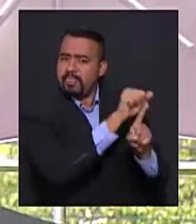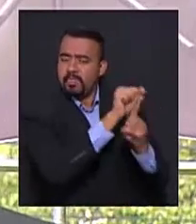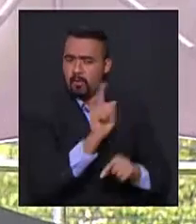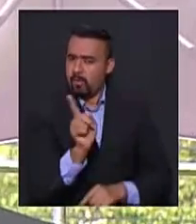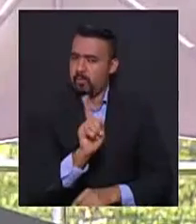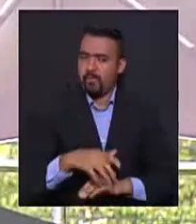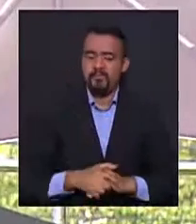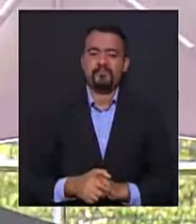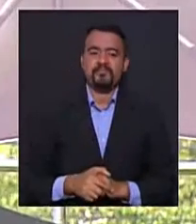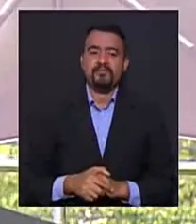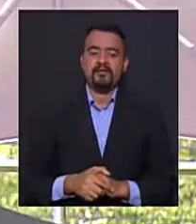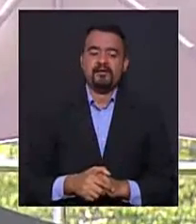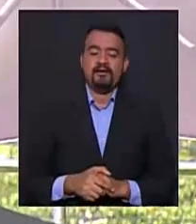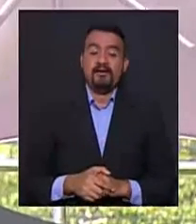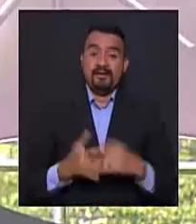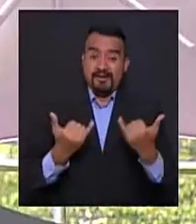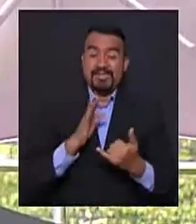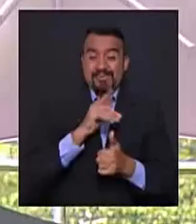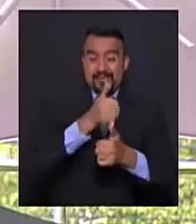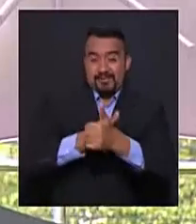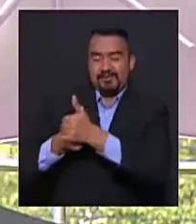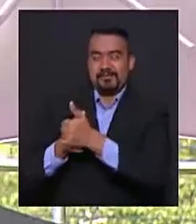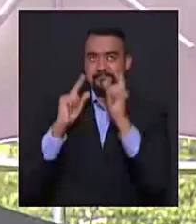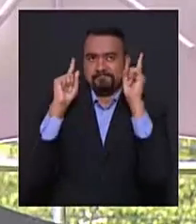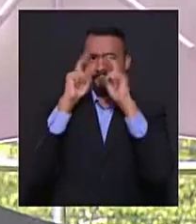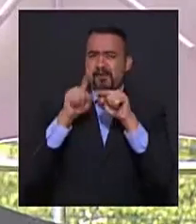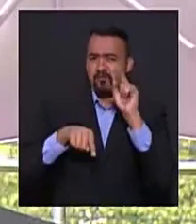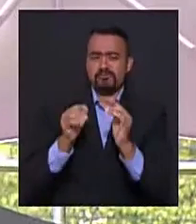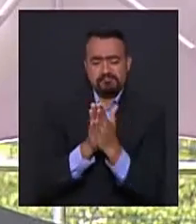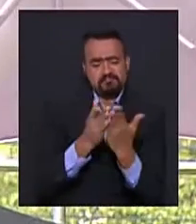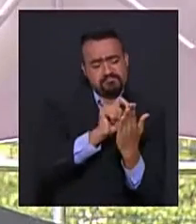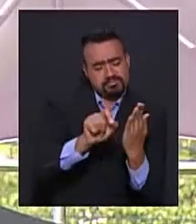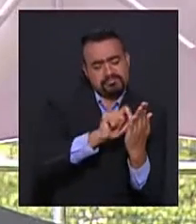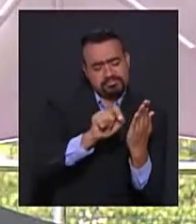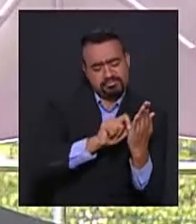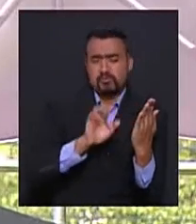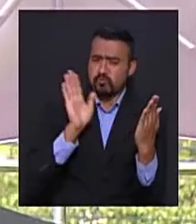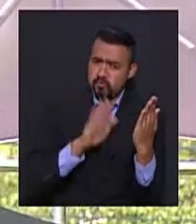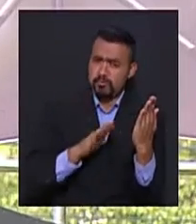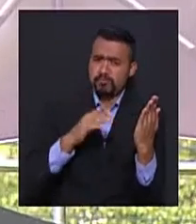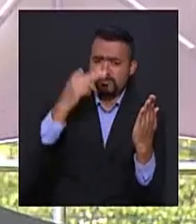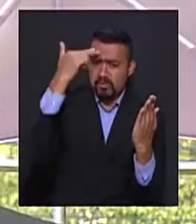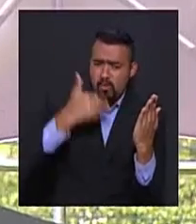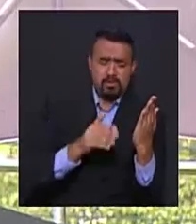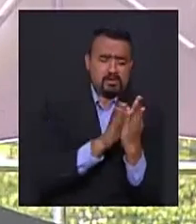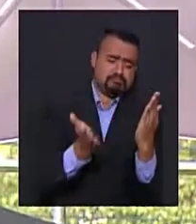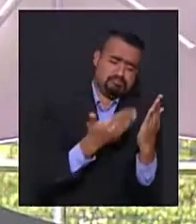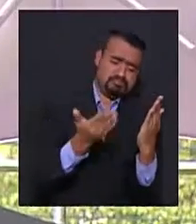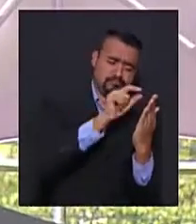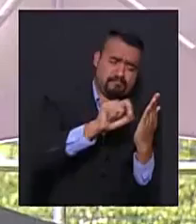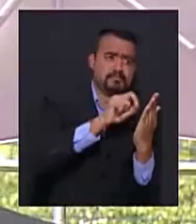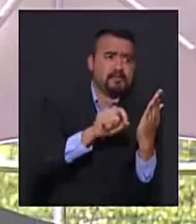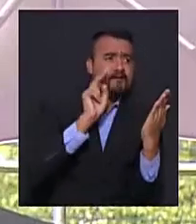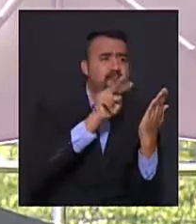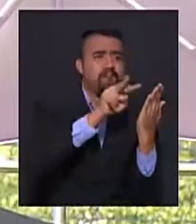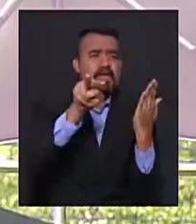analizado sobre lo que aquí hemos padecido. Una gran labor académica rigurosa, acompañado por años